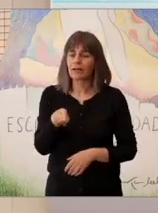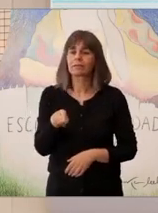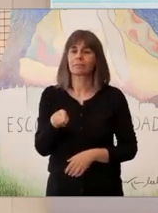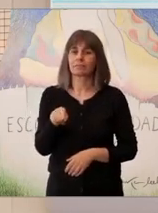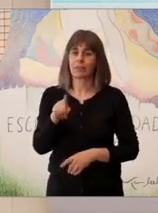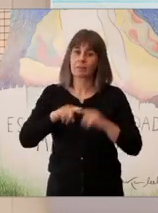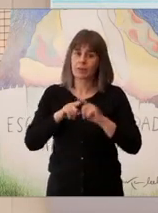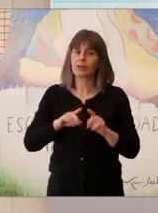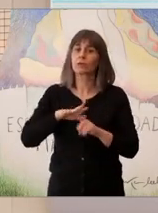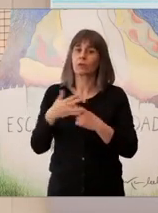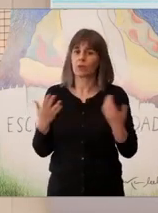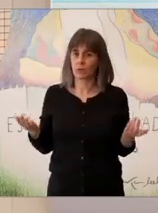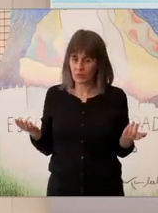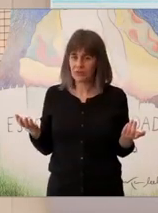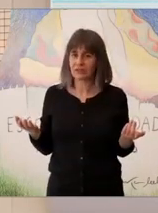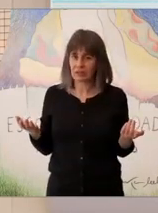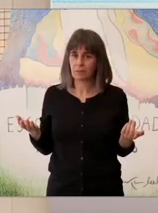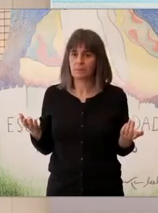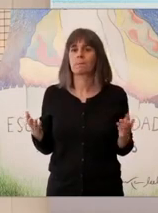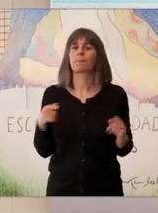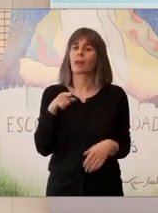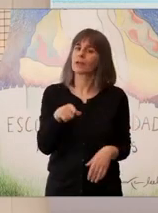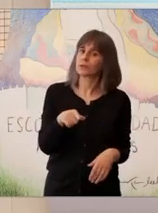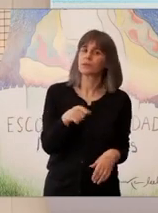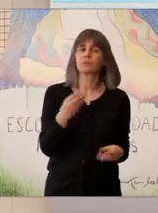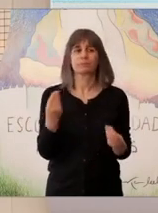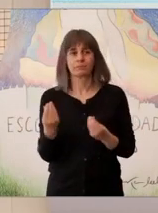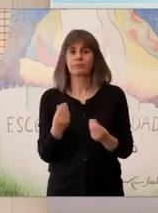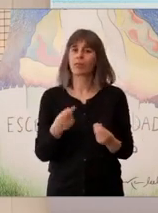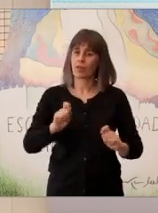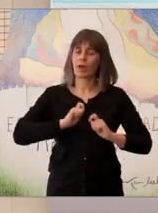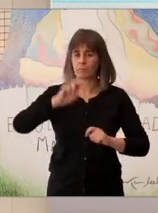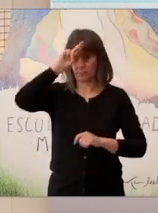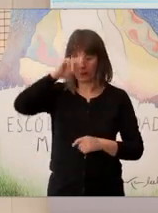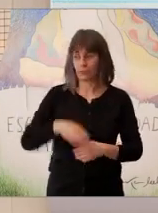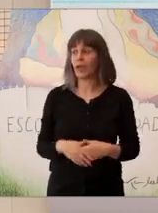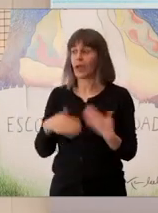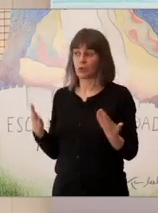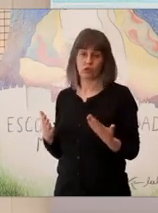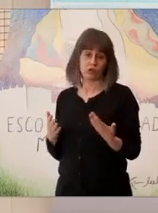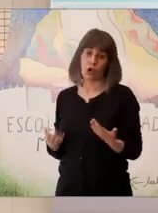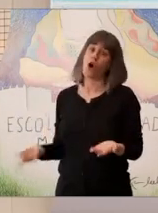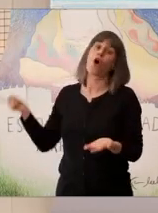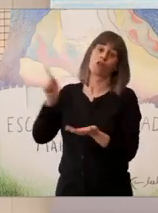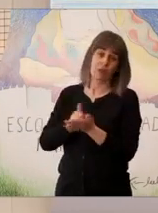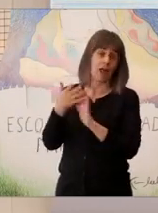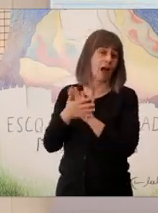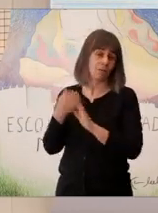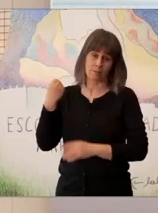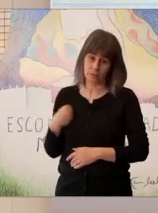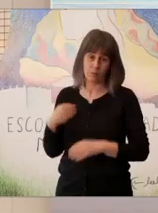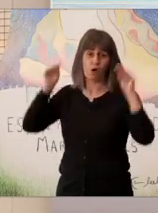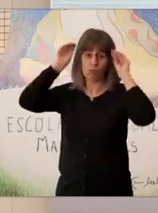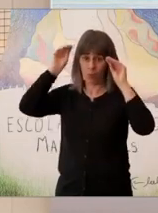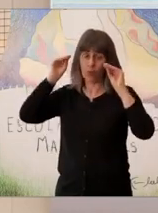te va. Y eso es muy, muy, muy preocupante. De manera que volvemos a lo mismo, a hablar de esa formación en perspectiva de